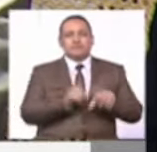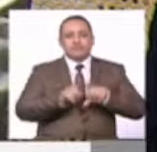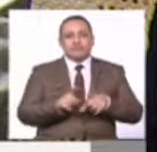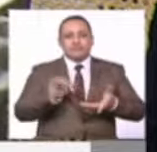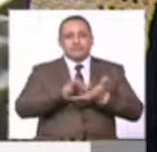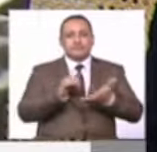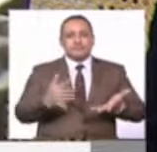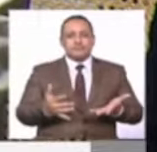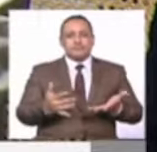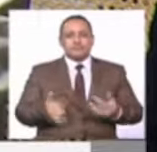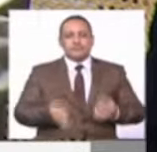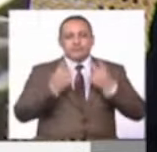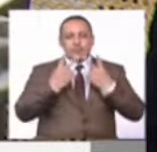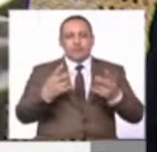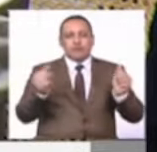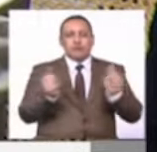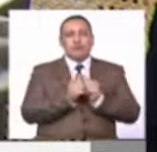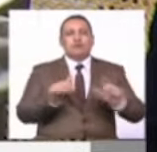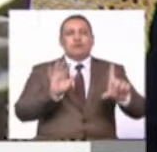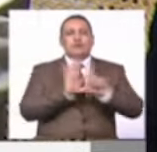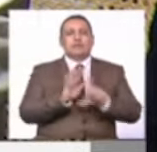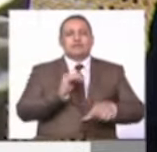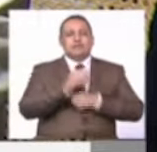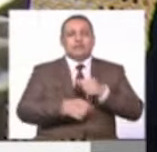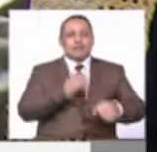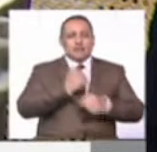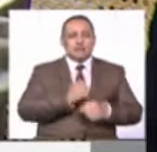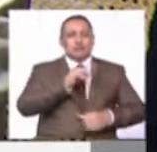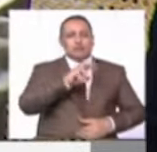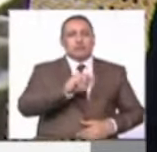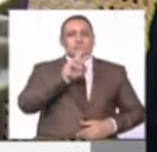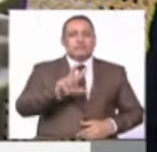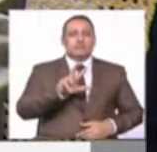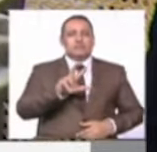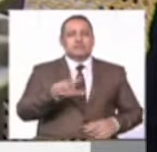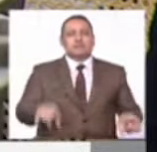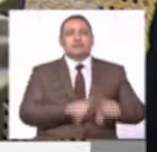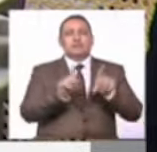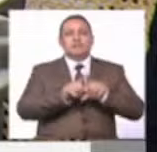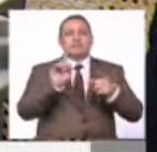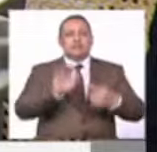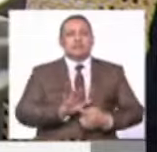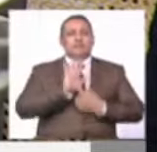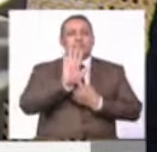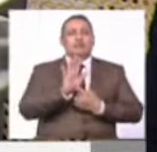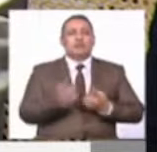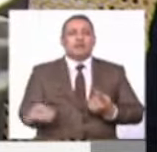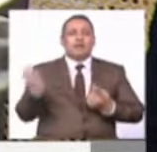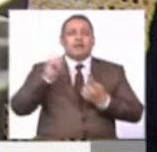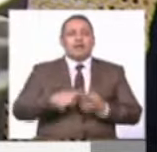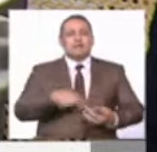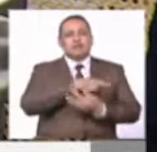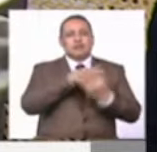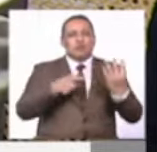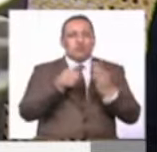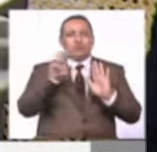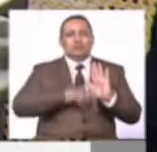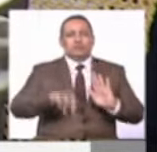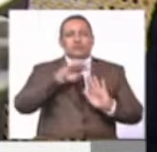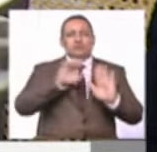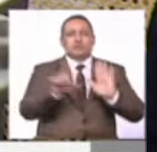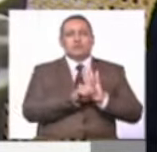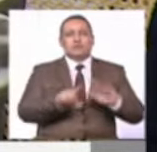así que en la legislatura del 2023 se han presentado hasta cuatro proyectos de